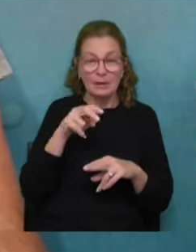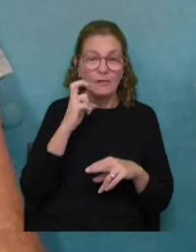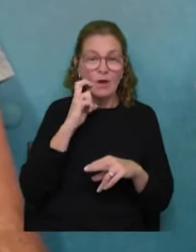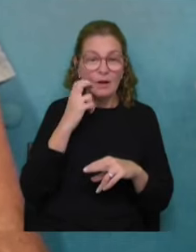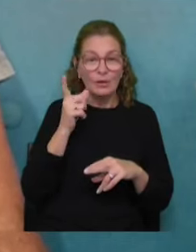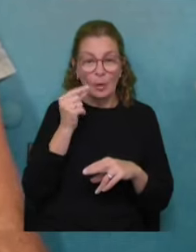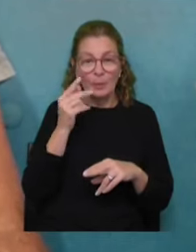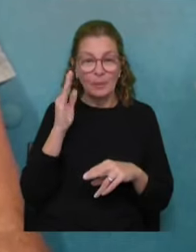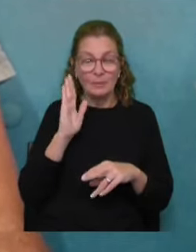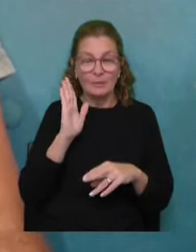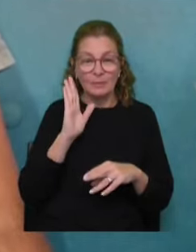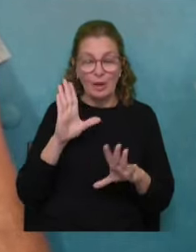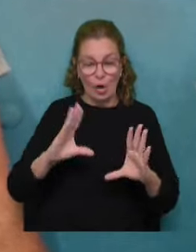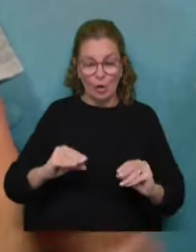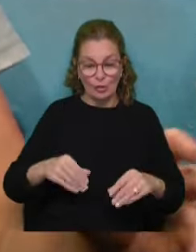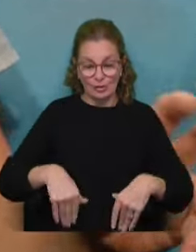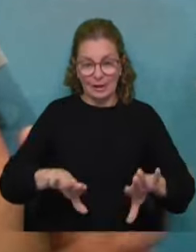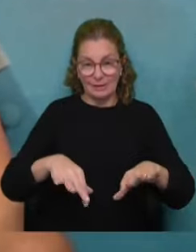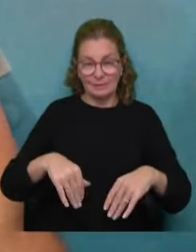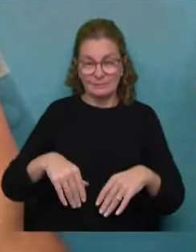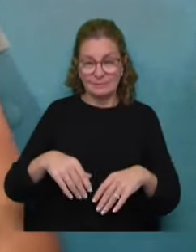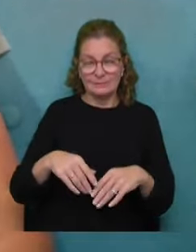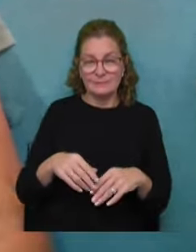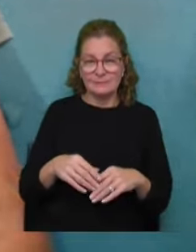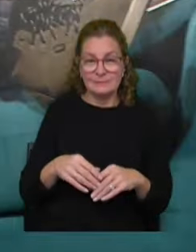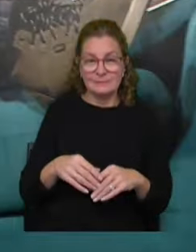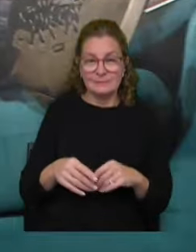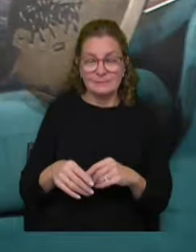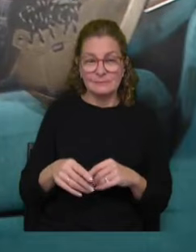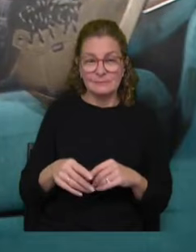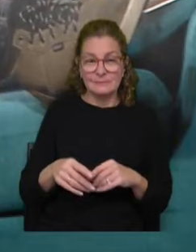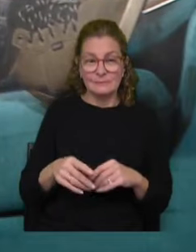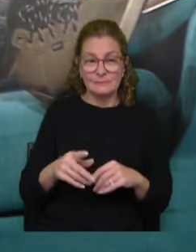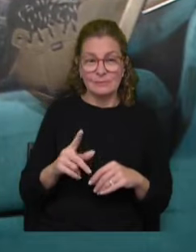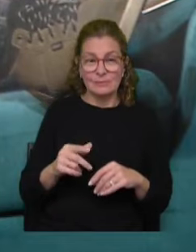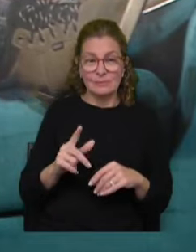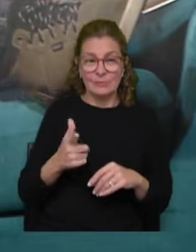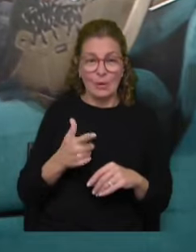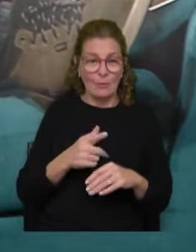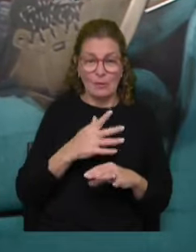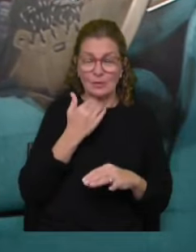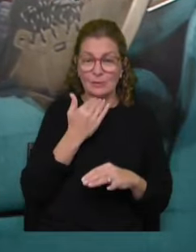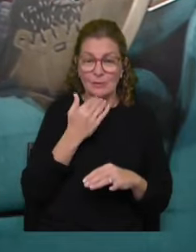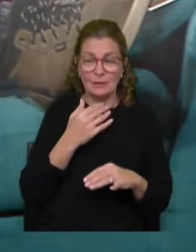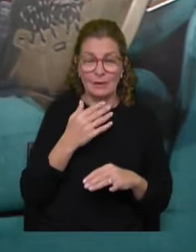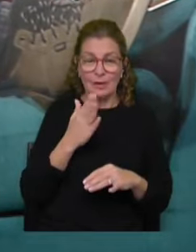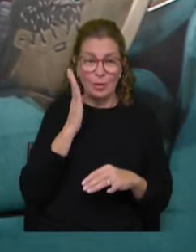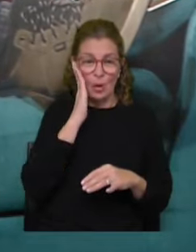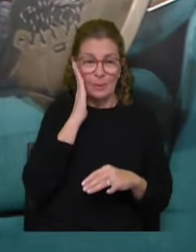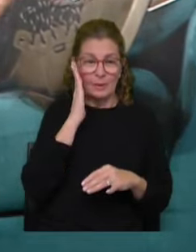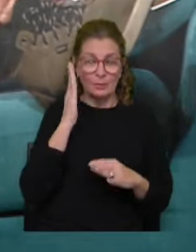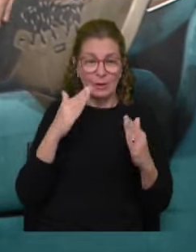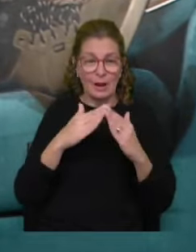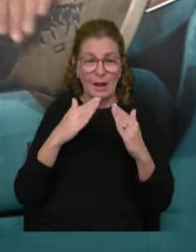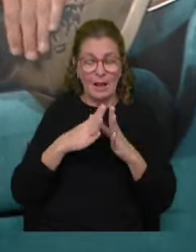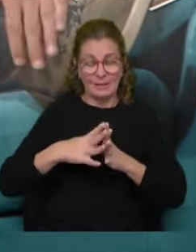bar? Sí. ¿Con colchones ahí tirados? Sí, colchones sí había, y si no, no. Se durmió por toda la casa, porque